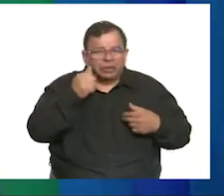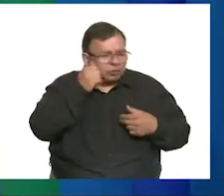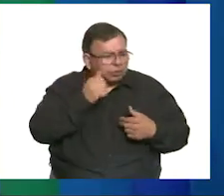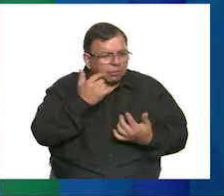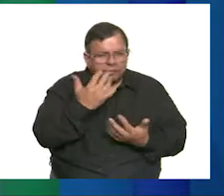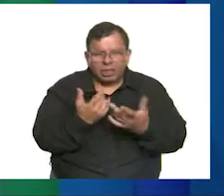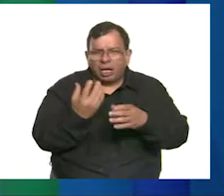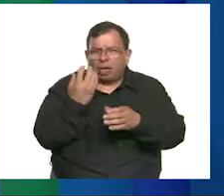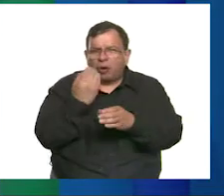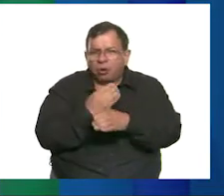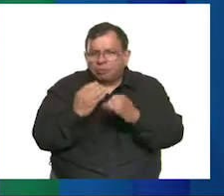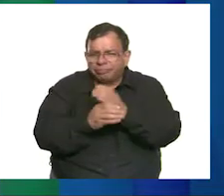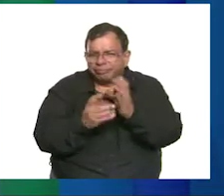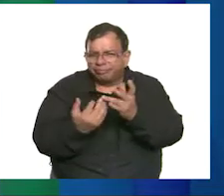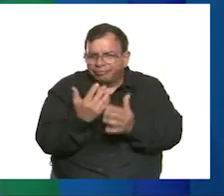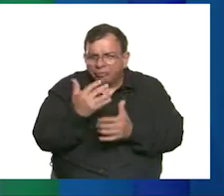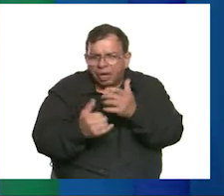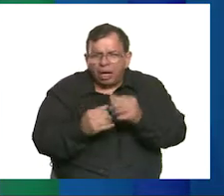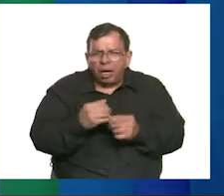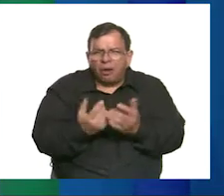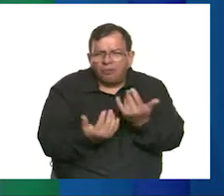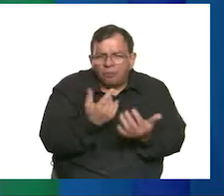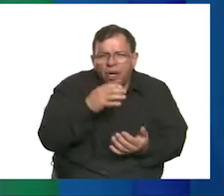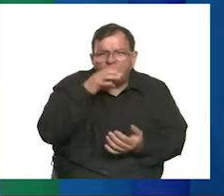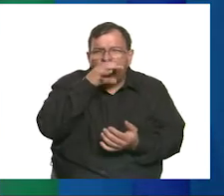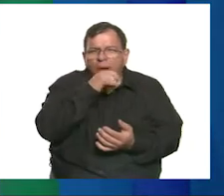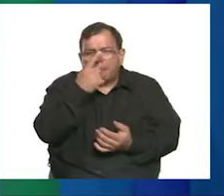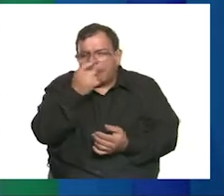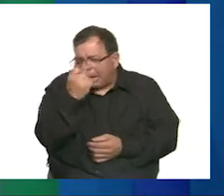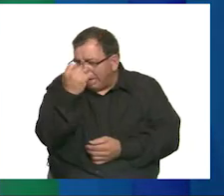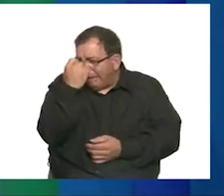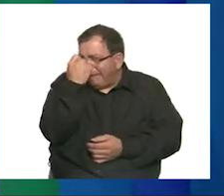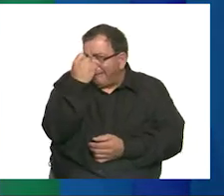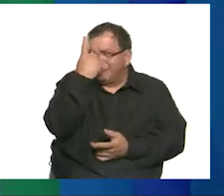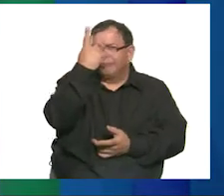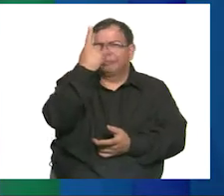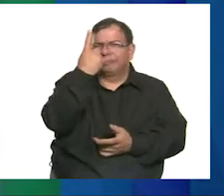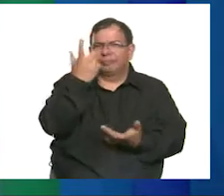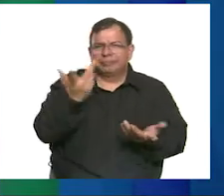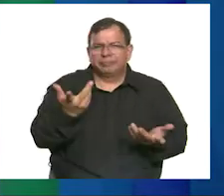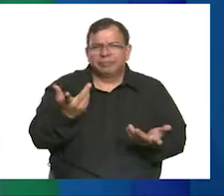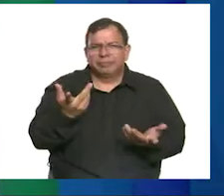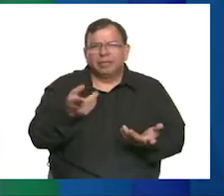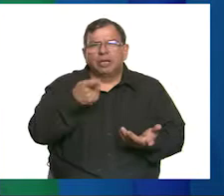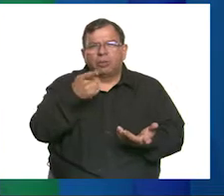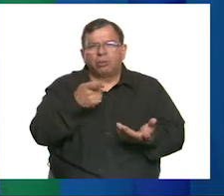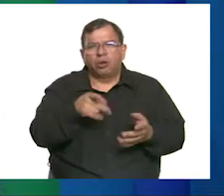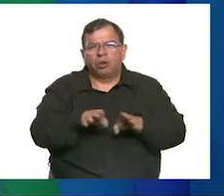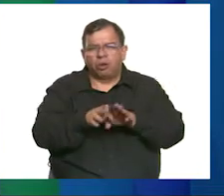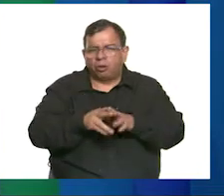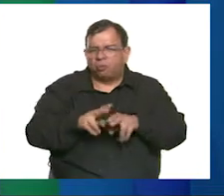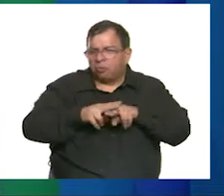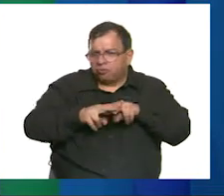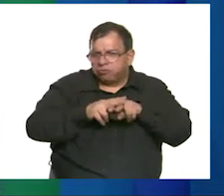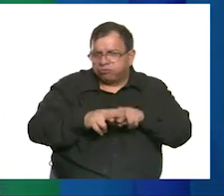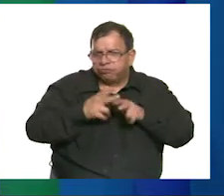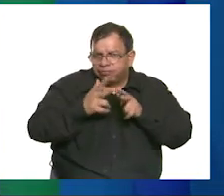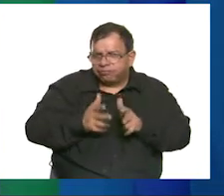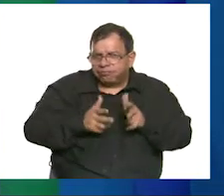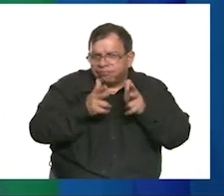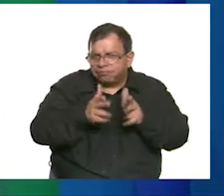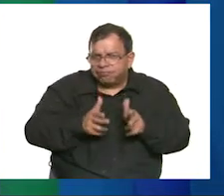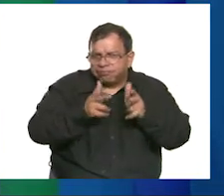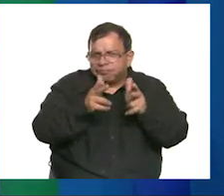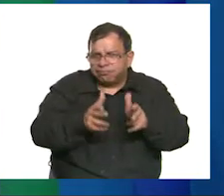combustibles, el fuego y el calor que genera para desarrollar inventos fabulosos. Tal es el caso de la máquina de vapor en